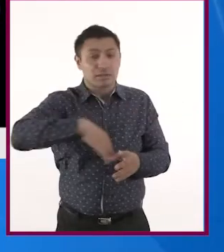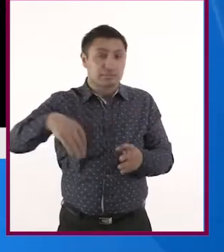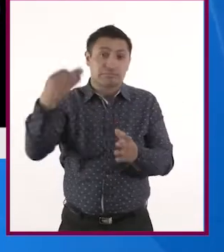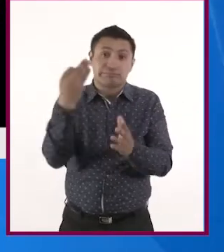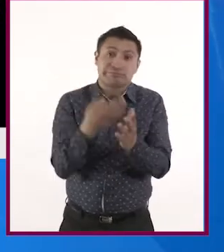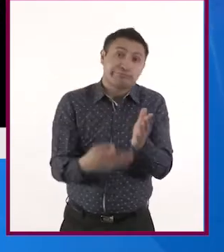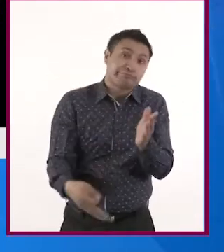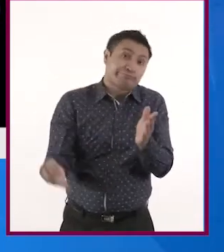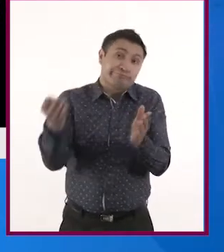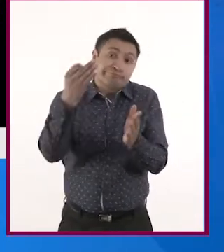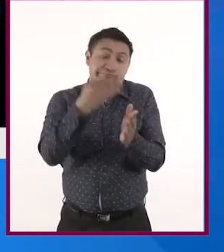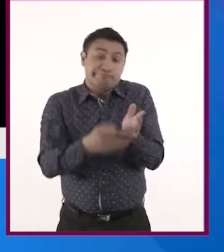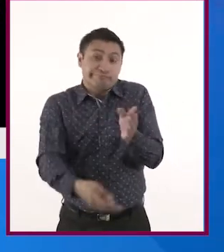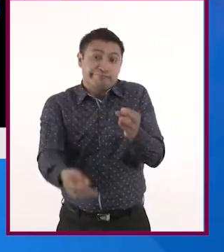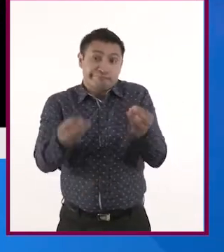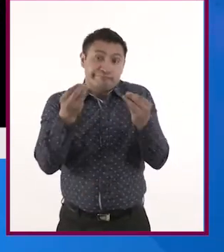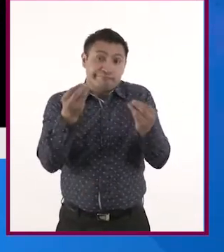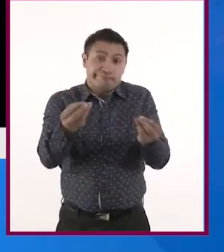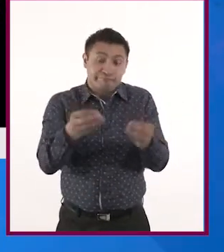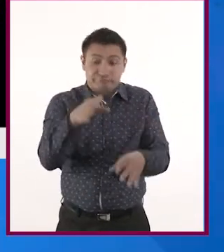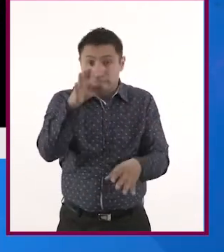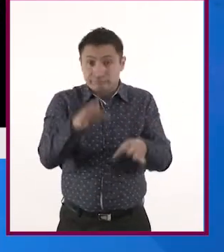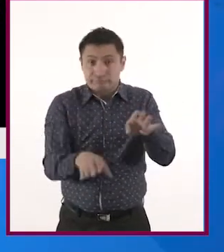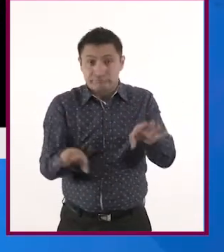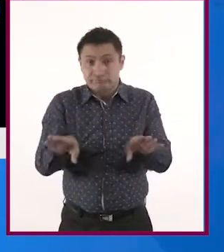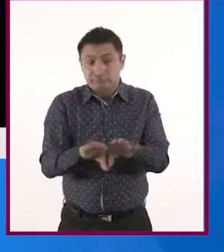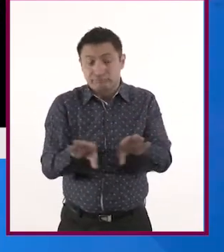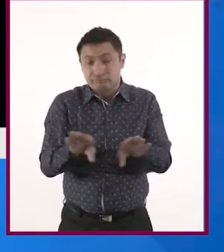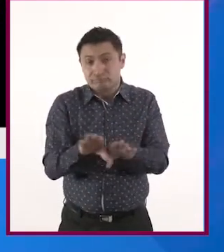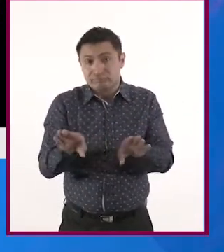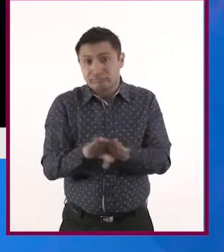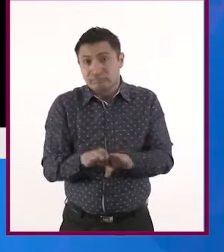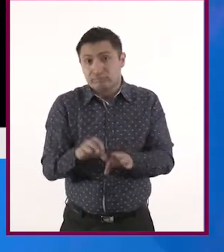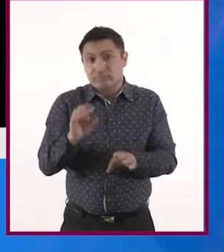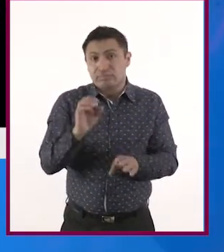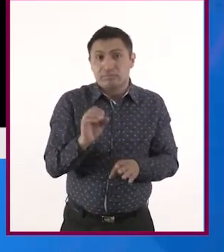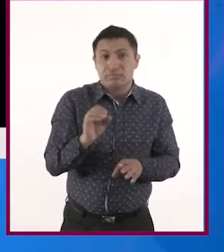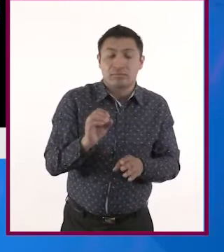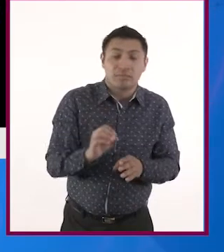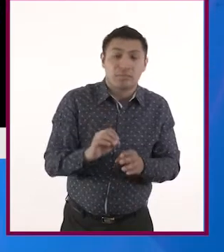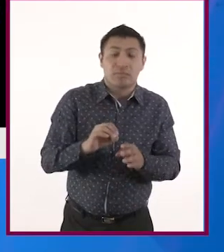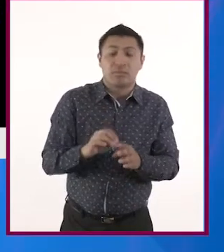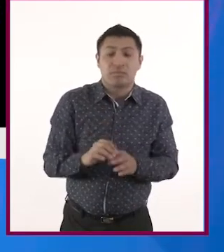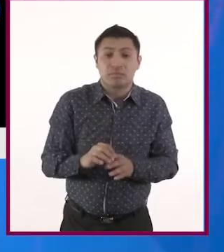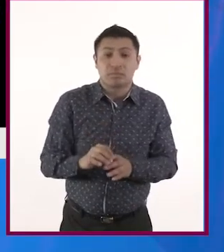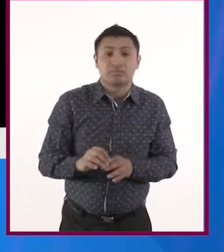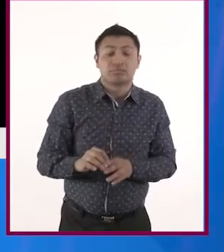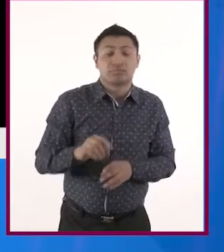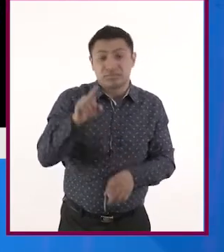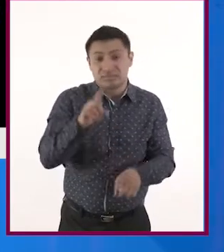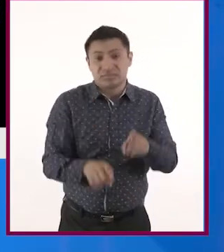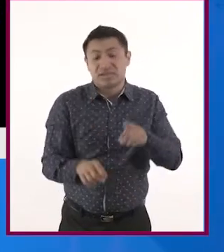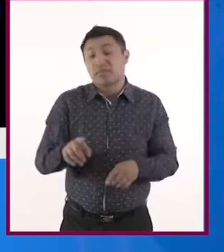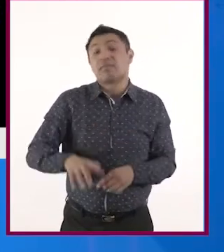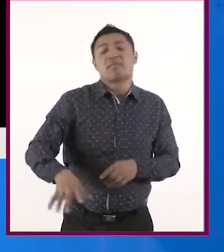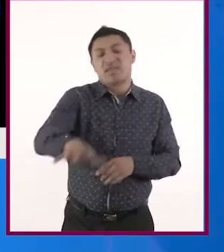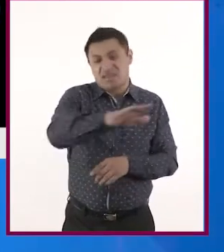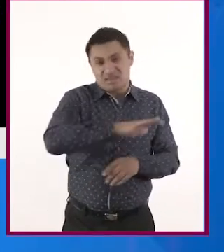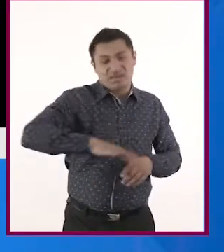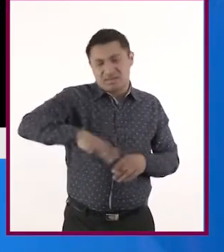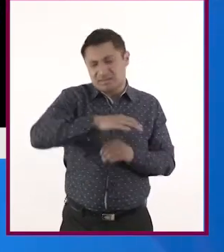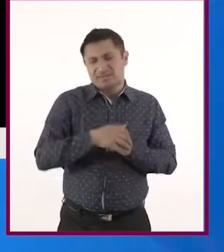suministro, a veces por razones como la orografía o el relieve. Si bien el agua